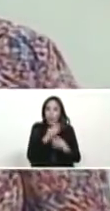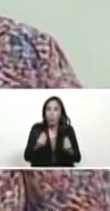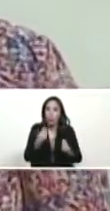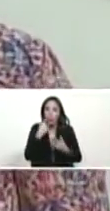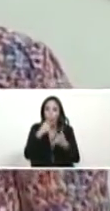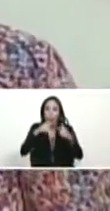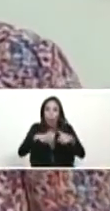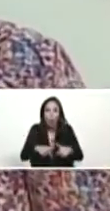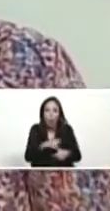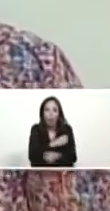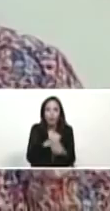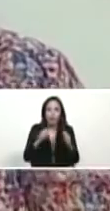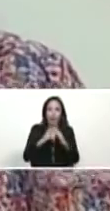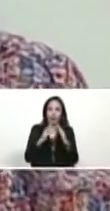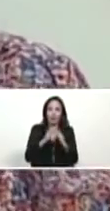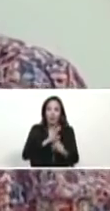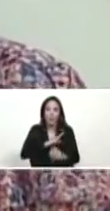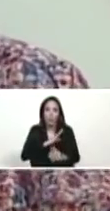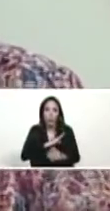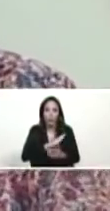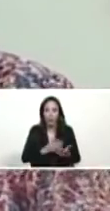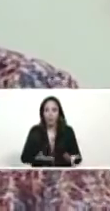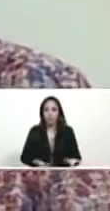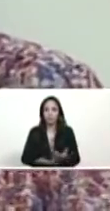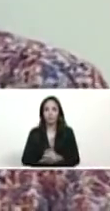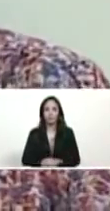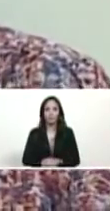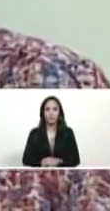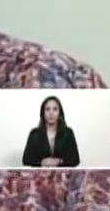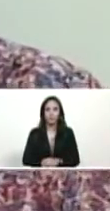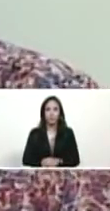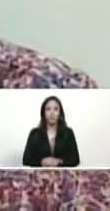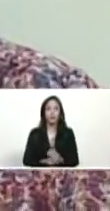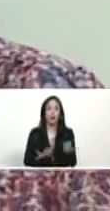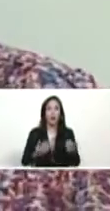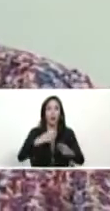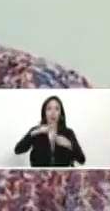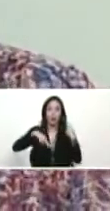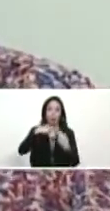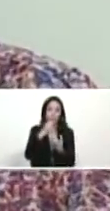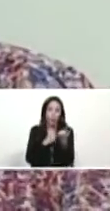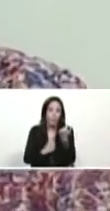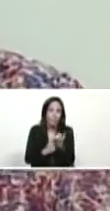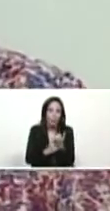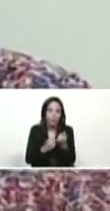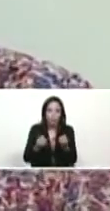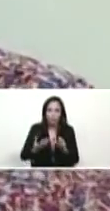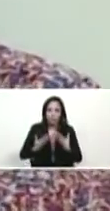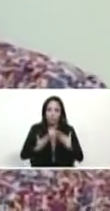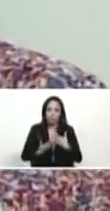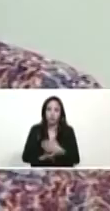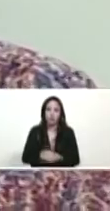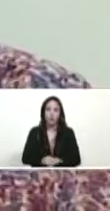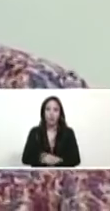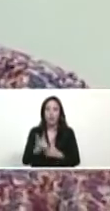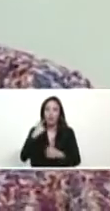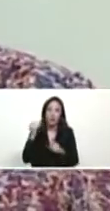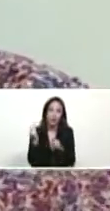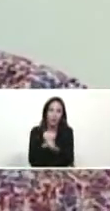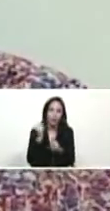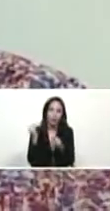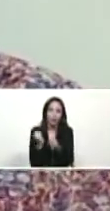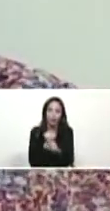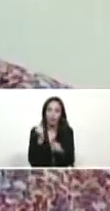hoy de recibir de la mano de la revolución de usted, comandante obrero,